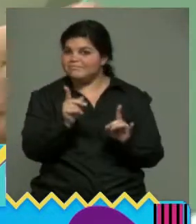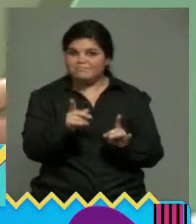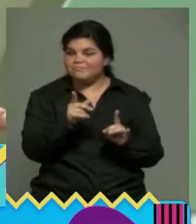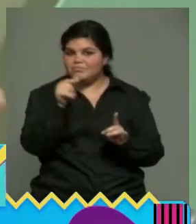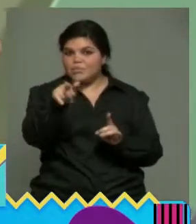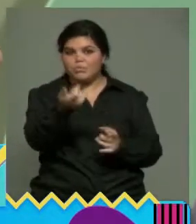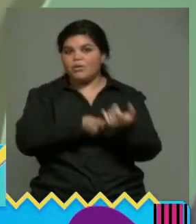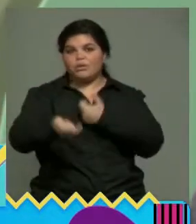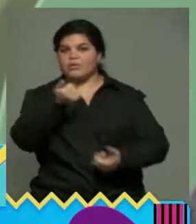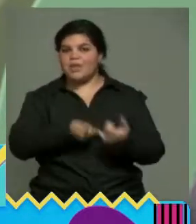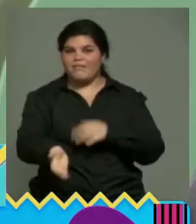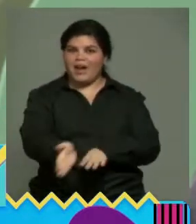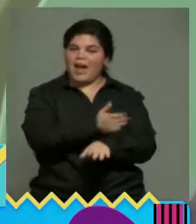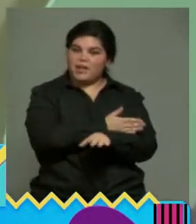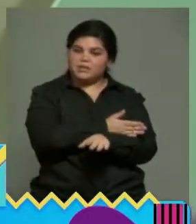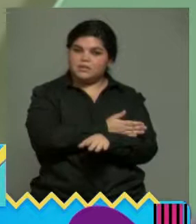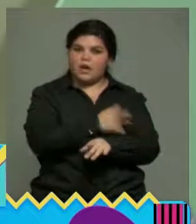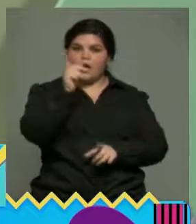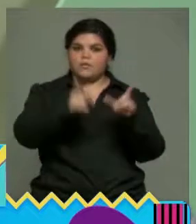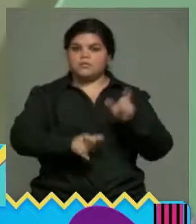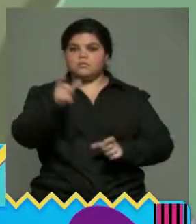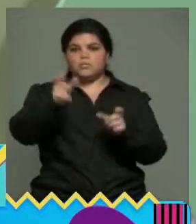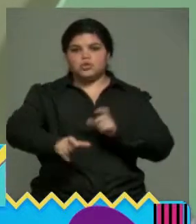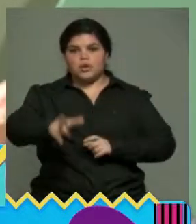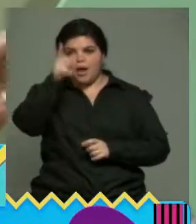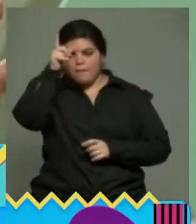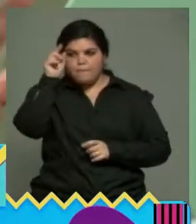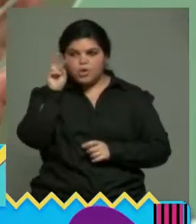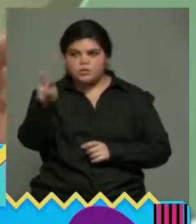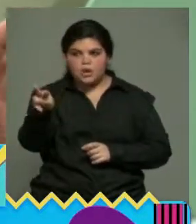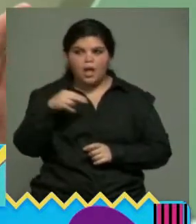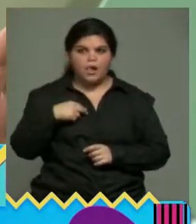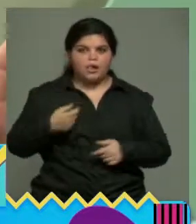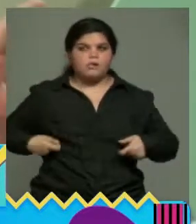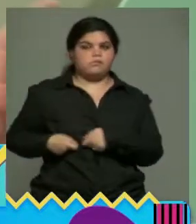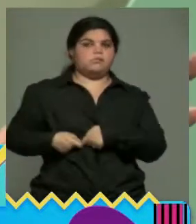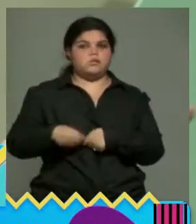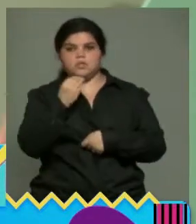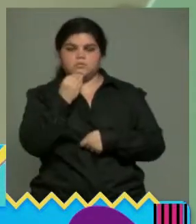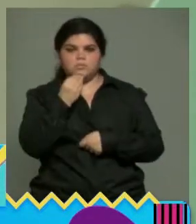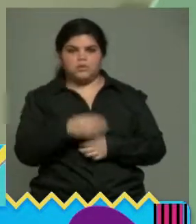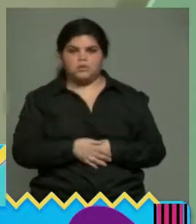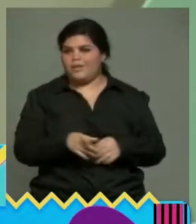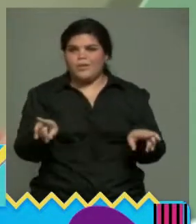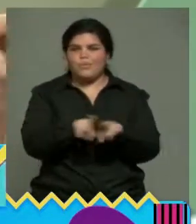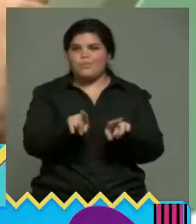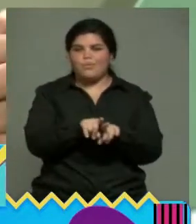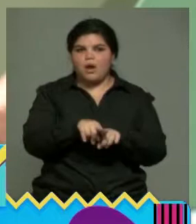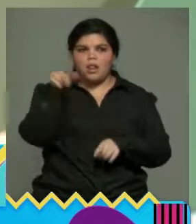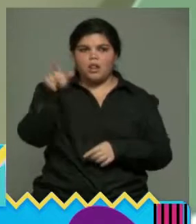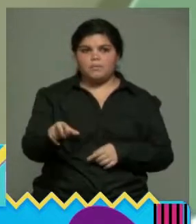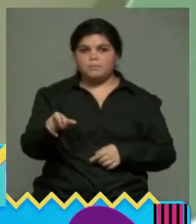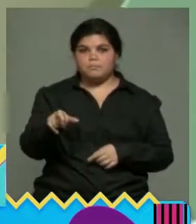en la introducción, de que la gente veía a la policía y se ponía el cinturón. Bueno, veían a un preventor, a un inspector y cruzaban